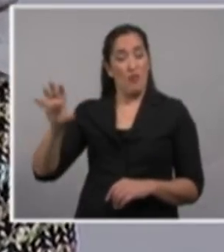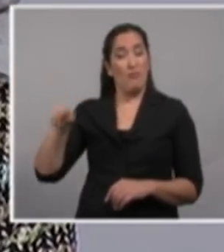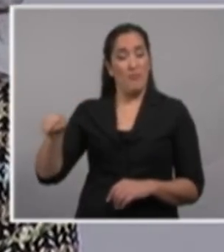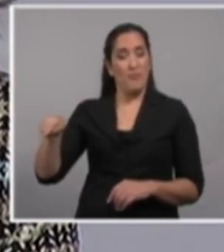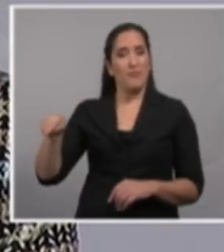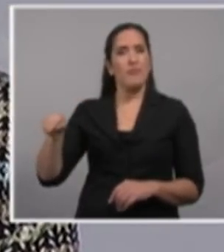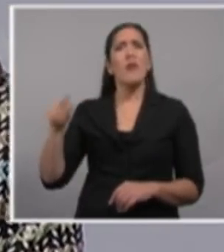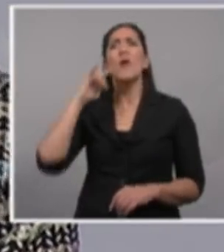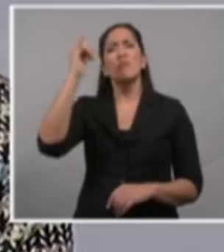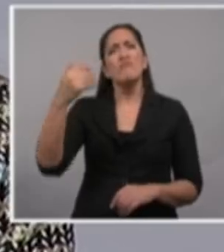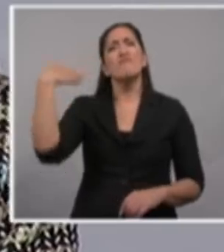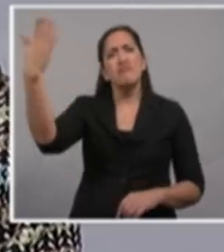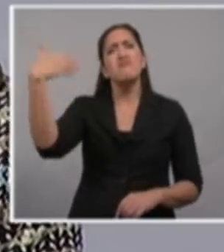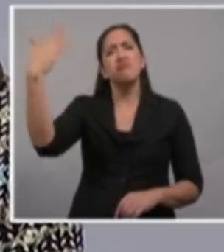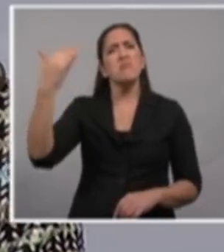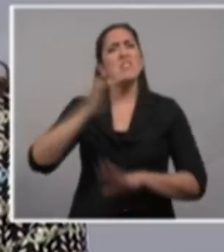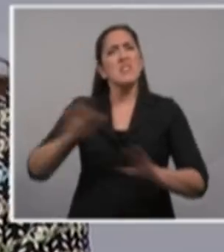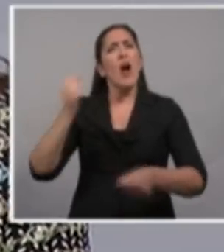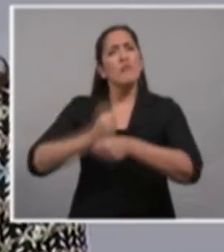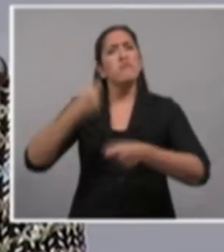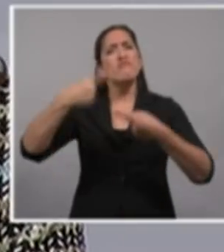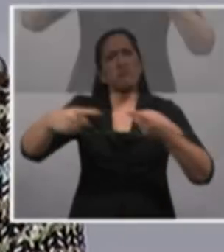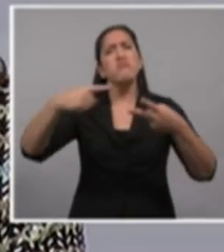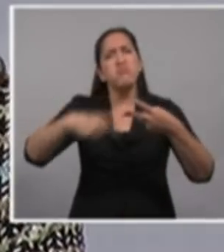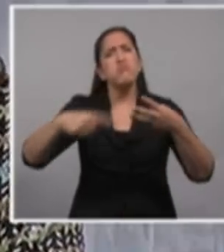logros de estos años,